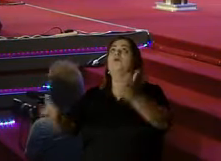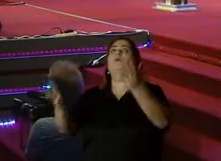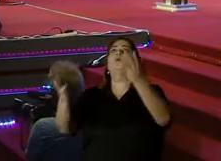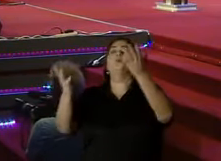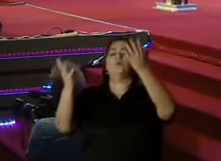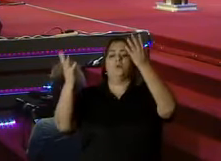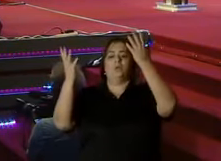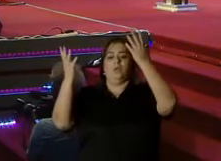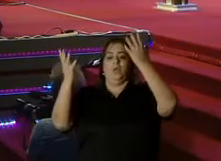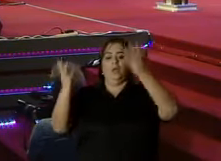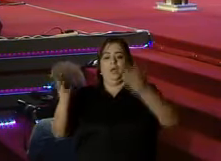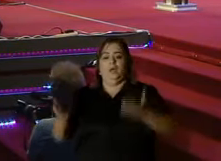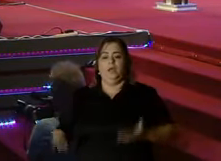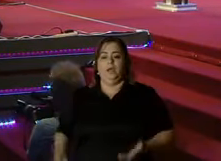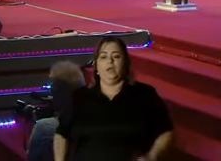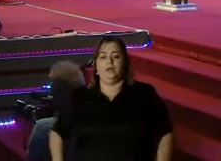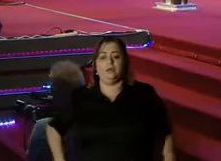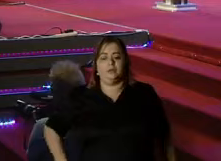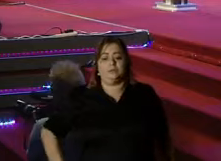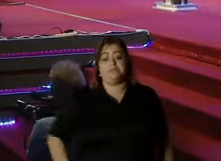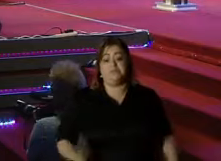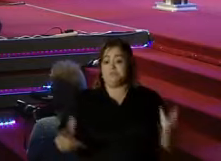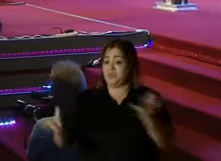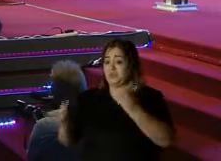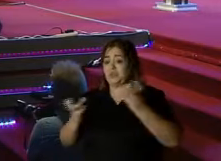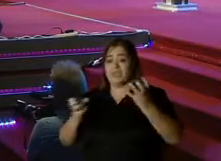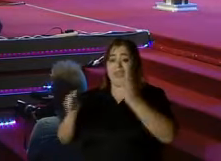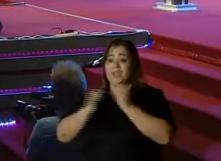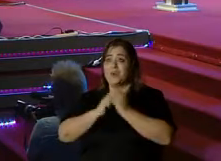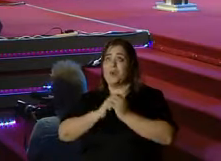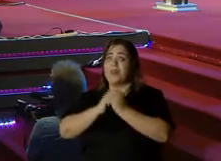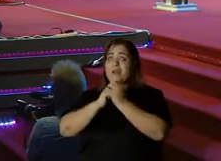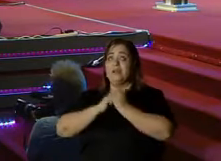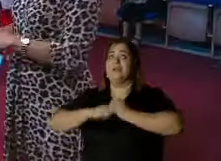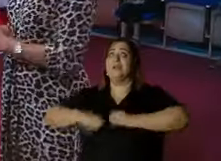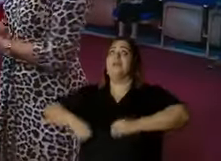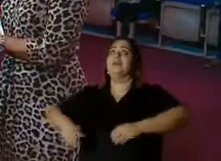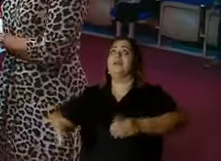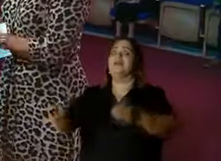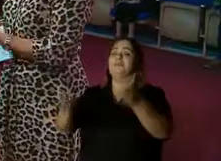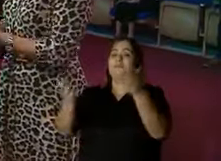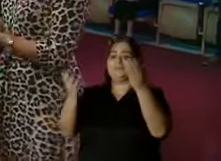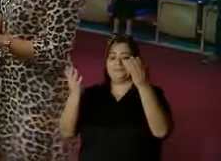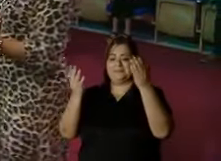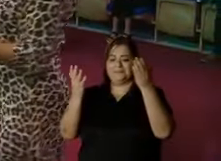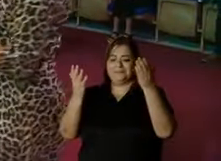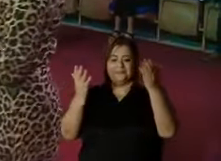Mía Bella. Mía Bella. Qué bellísima. Te bendigo, mi amor.